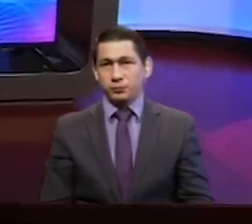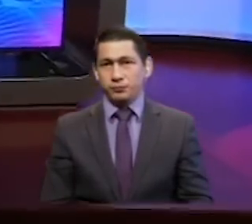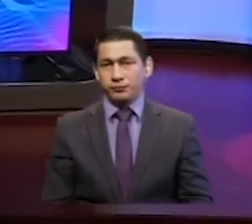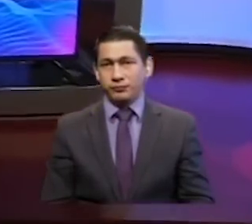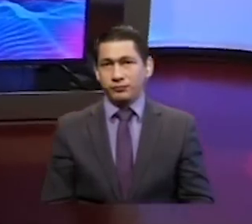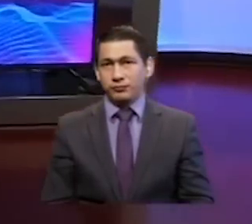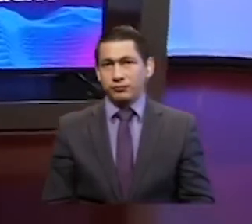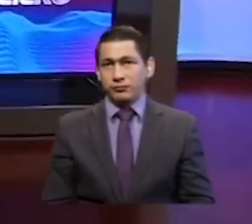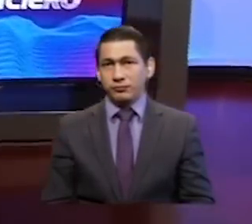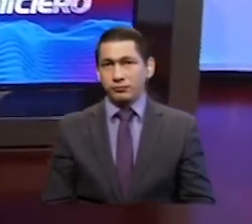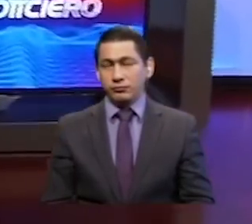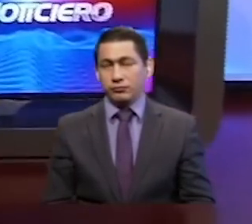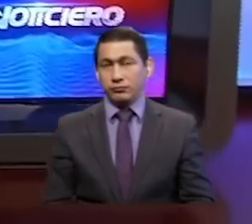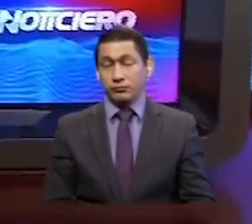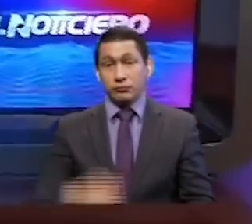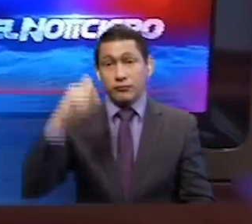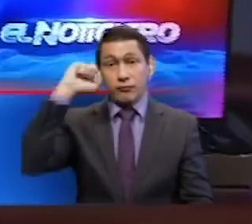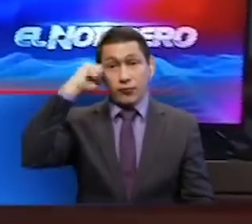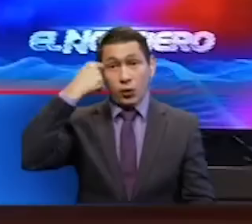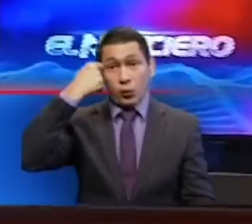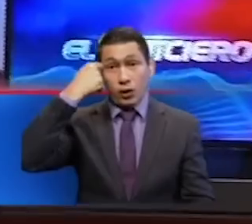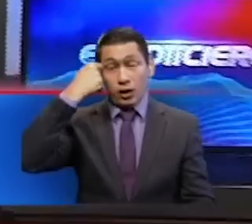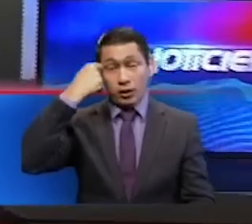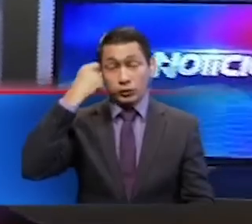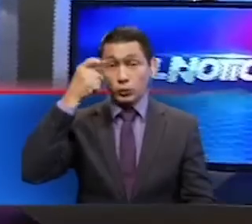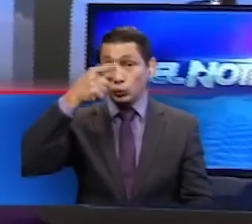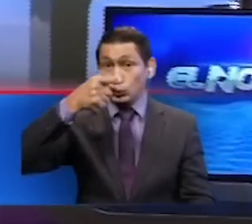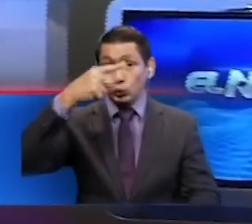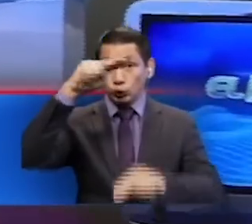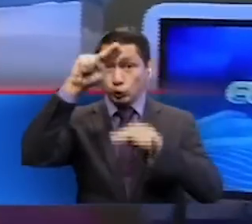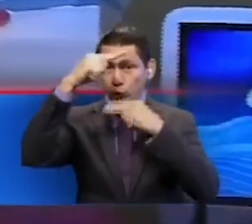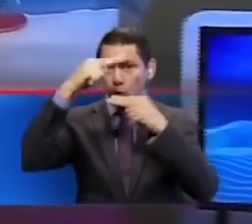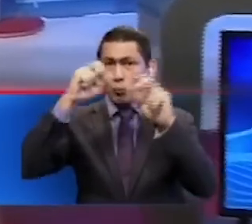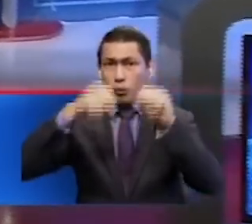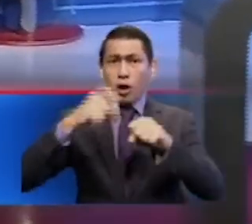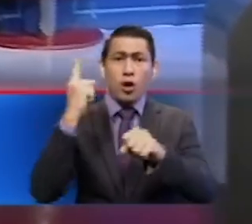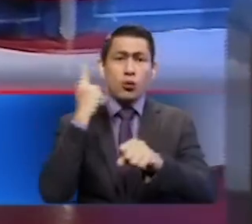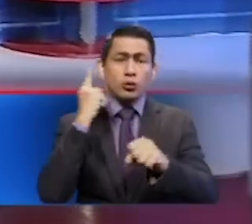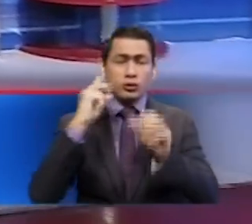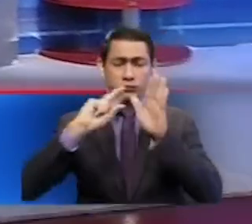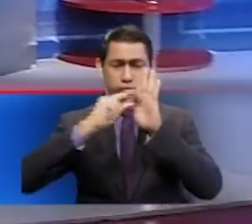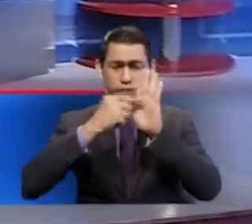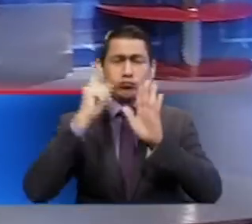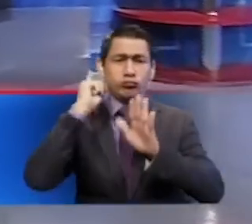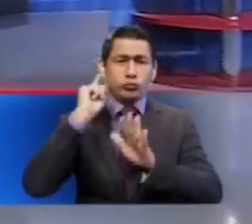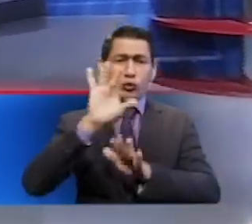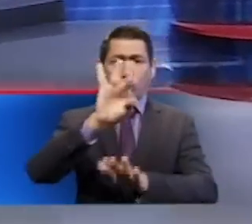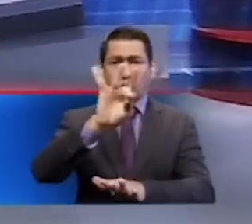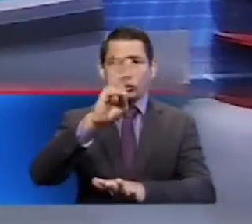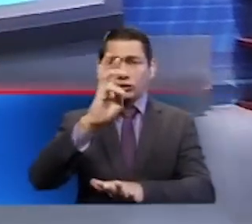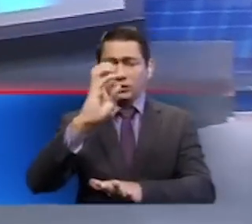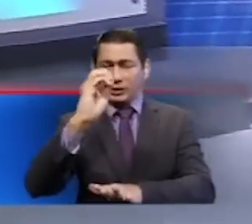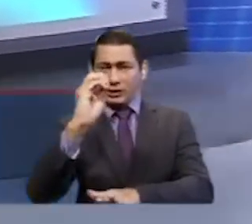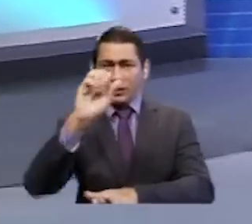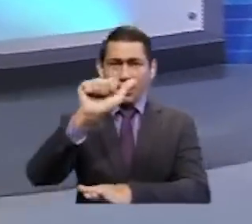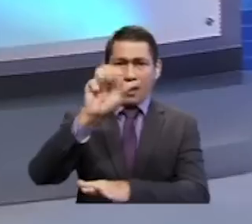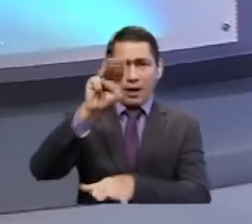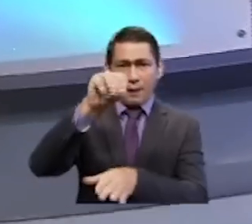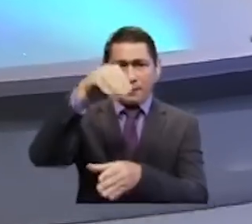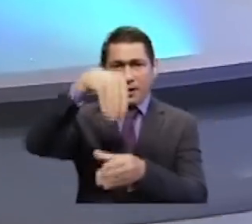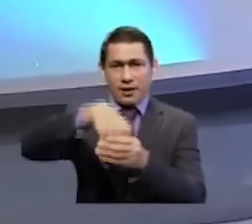Seguimos informando, Andrés, y les recordamos a nuestros amigos televidentes que este noticiero es retransmitido por Radio Positiva 860 AM en